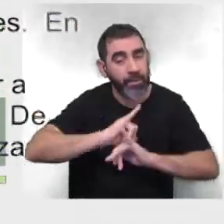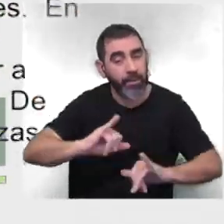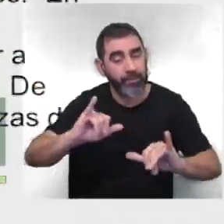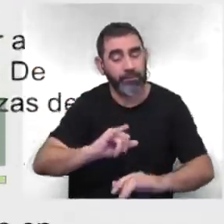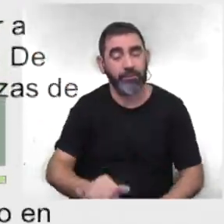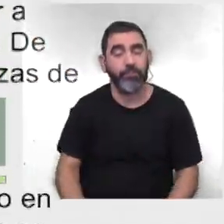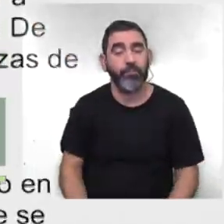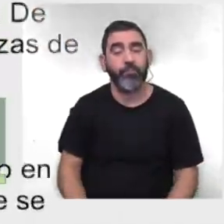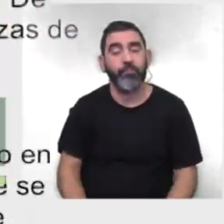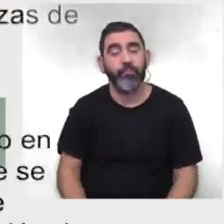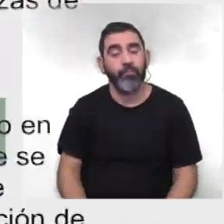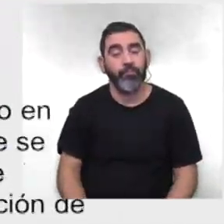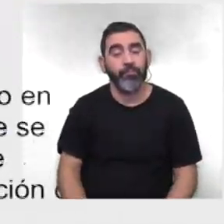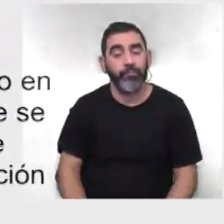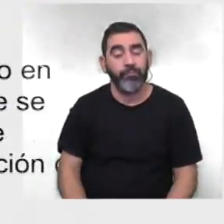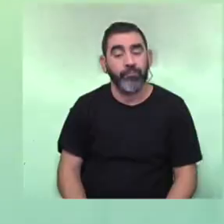los